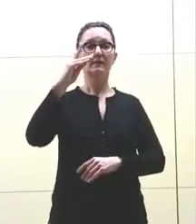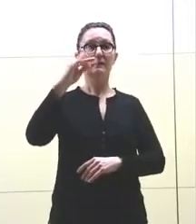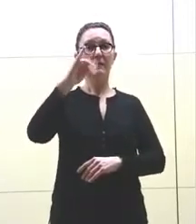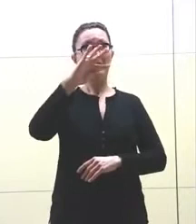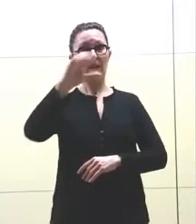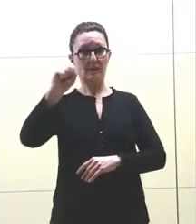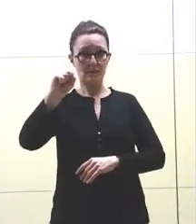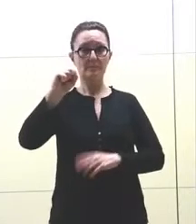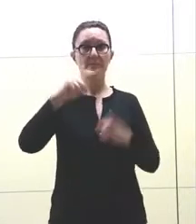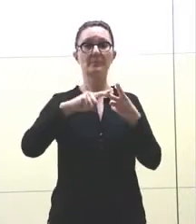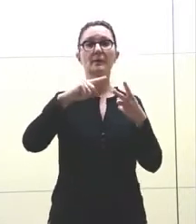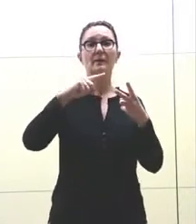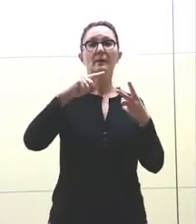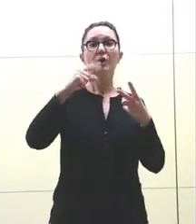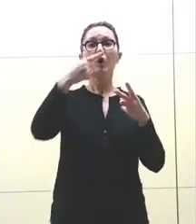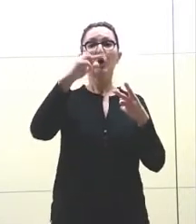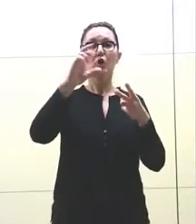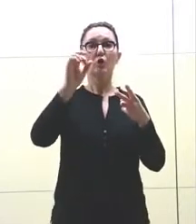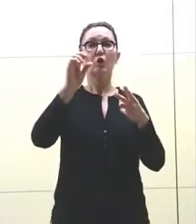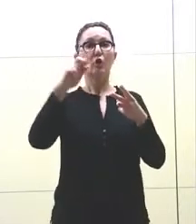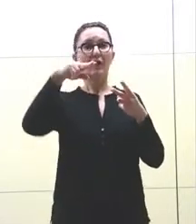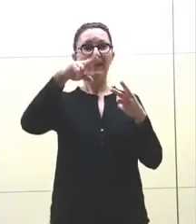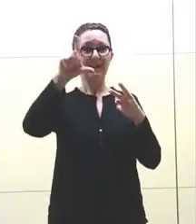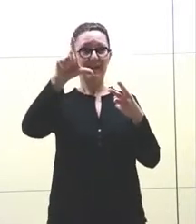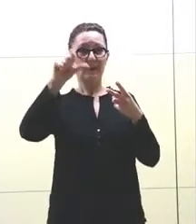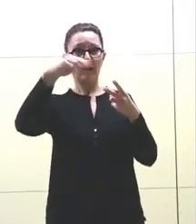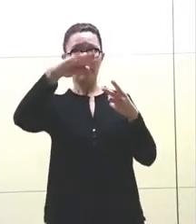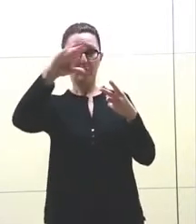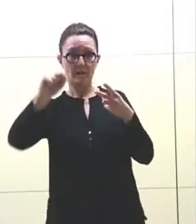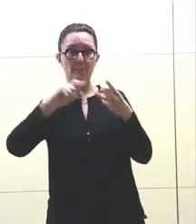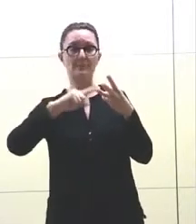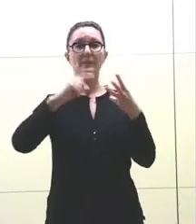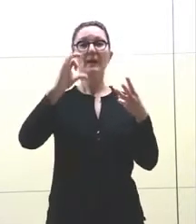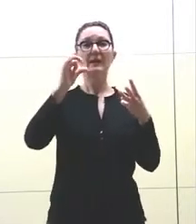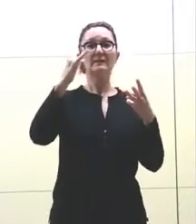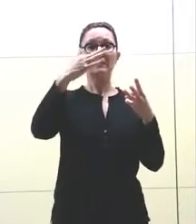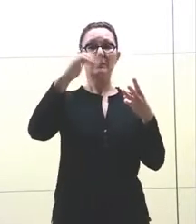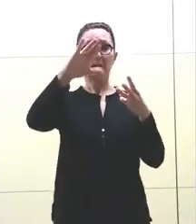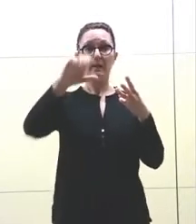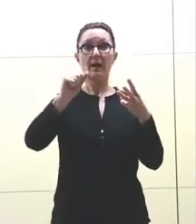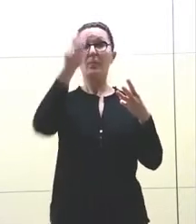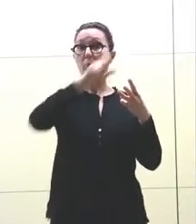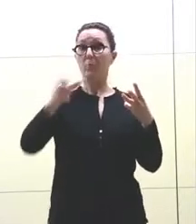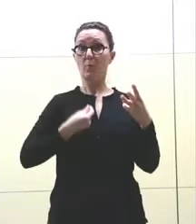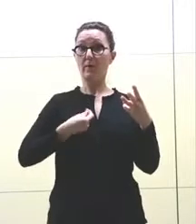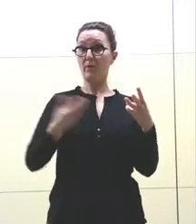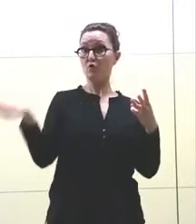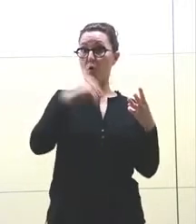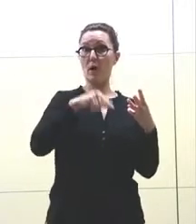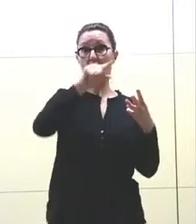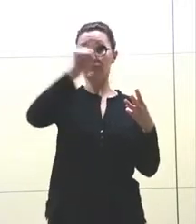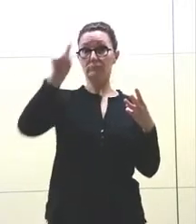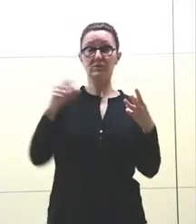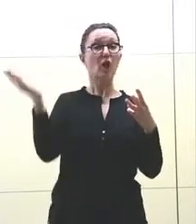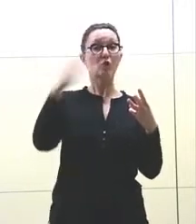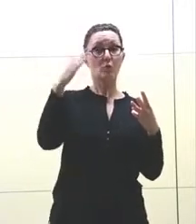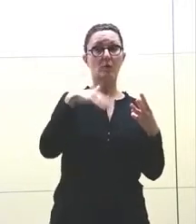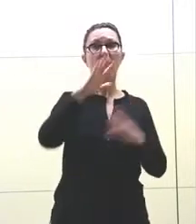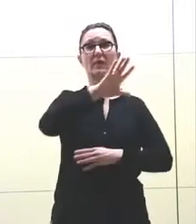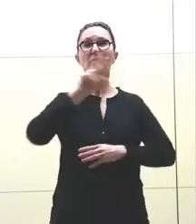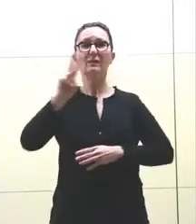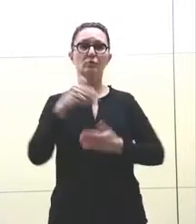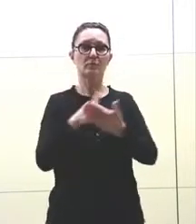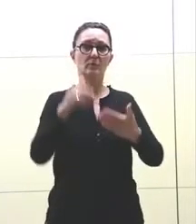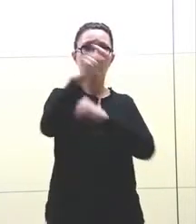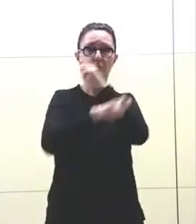Siberia, en Groenlandia, en lugares en donde no hay población. Hasta ahora hay casi 52 millones de